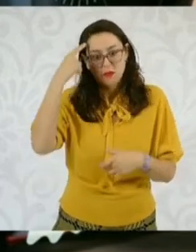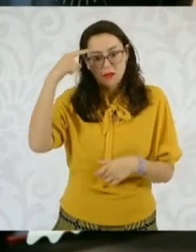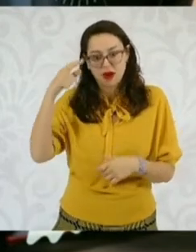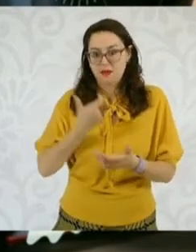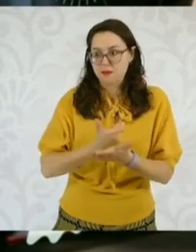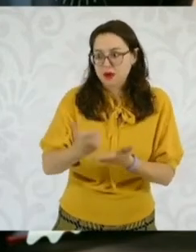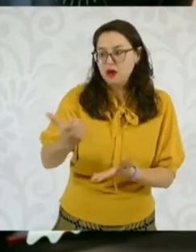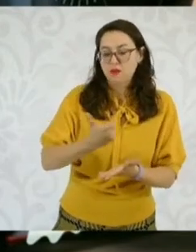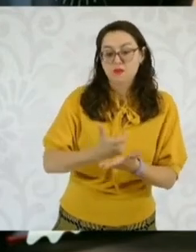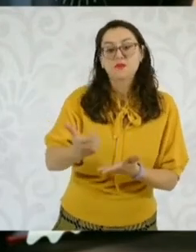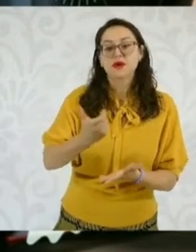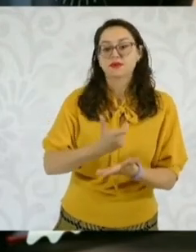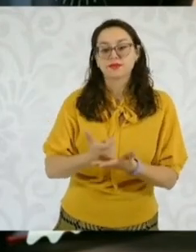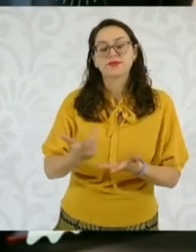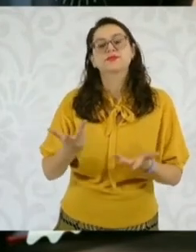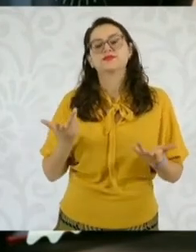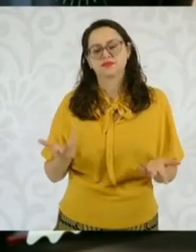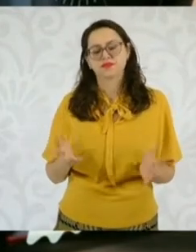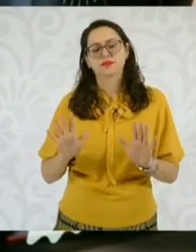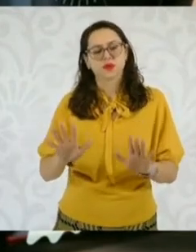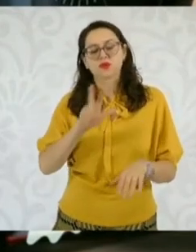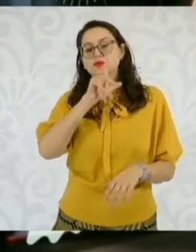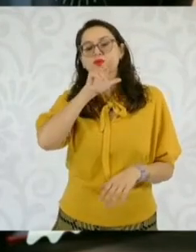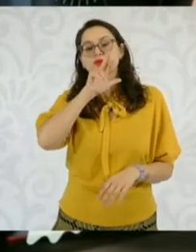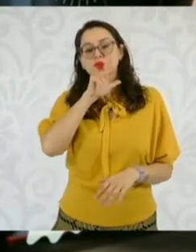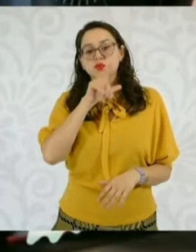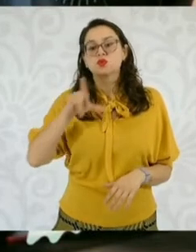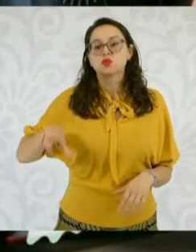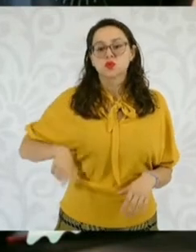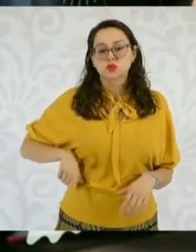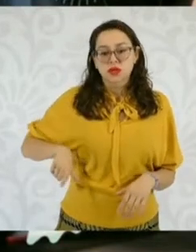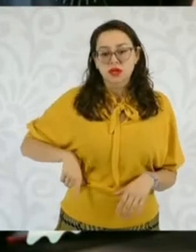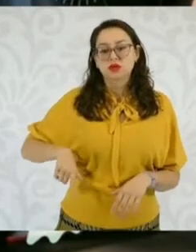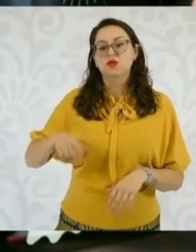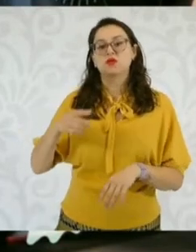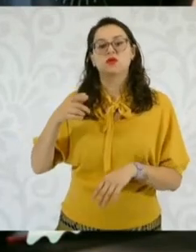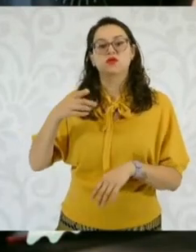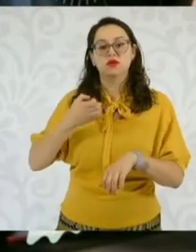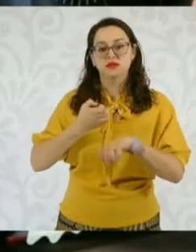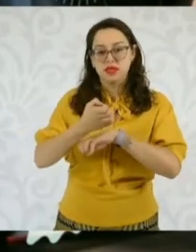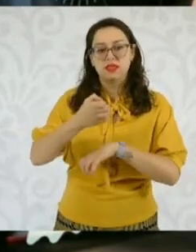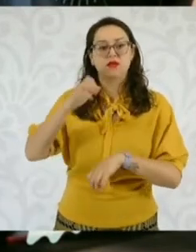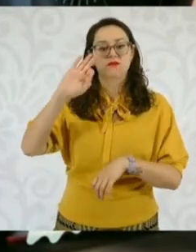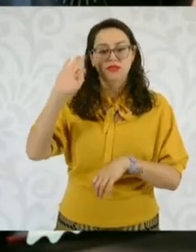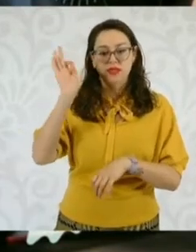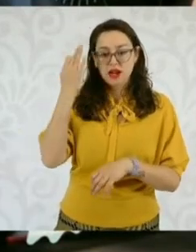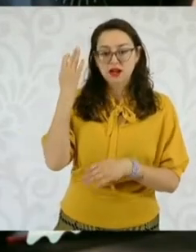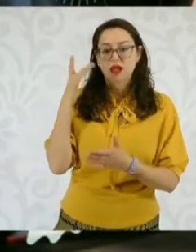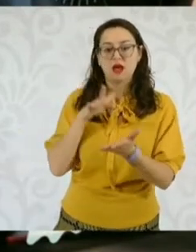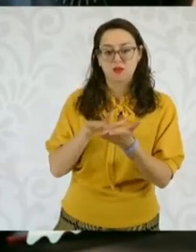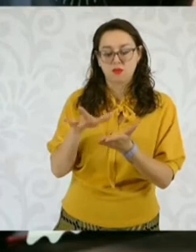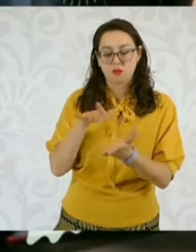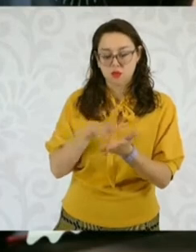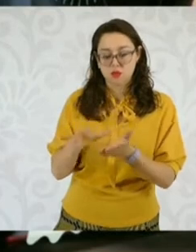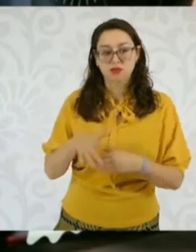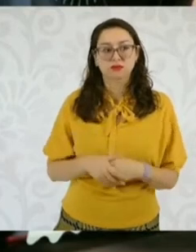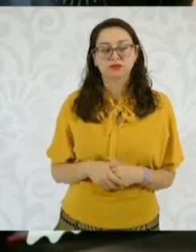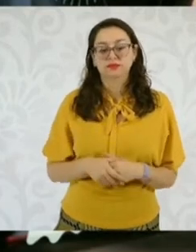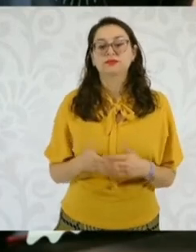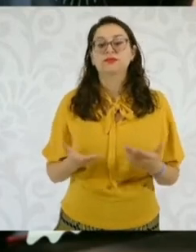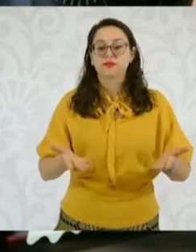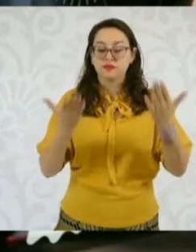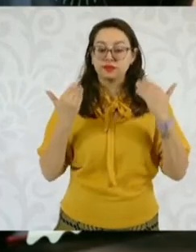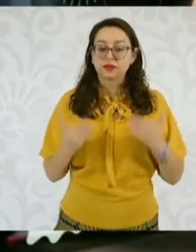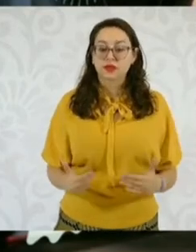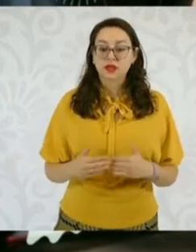recursos, también se han apoyado y arropados, no solo por el Estado, sino también a nivel federal. Y ahorita vamos a decir cómo, que es el siguiente paso, la